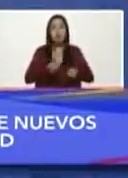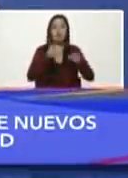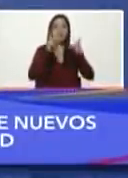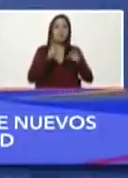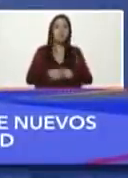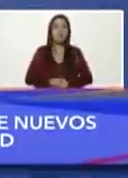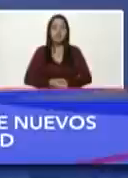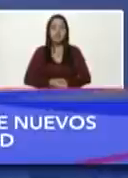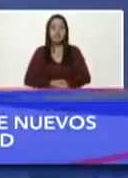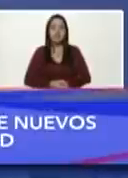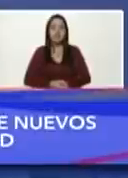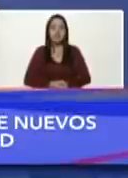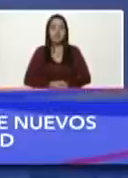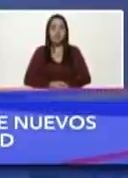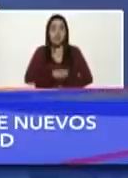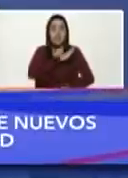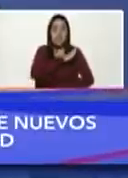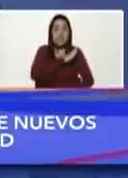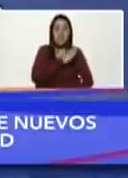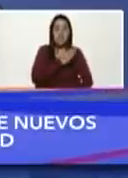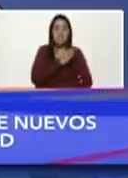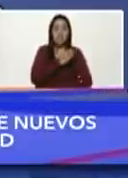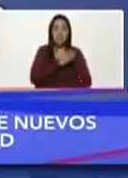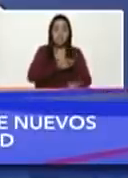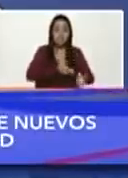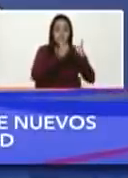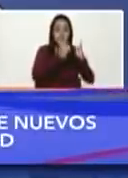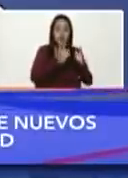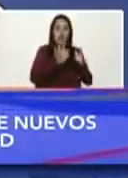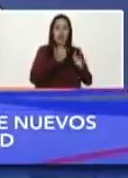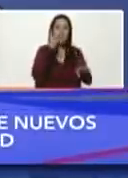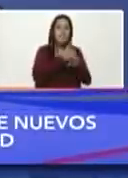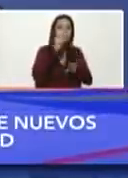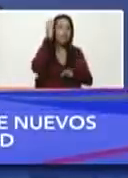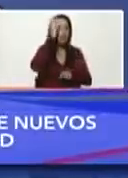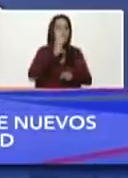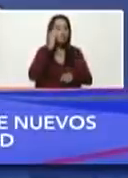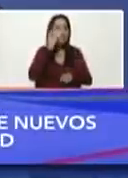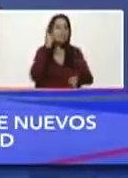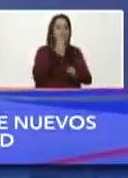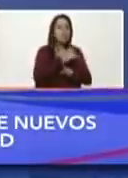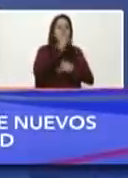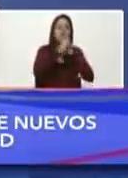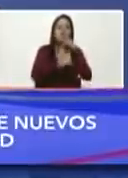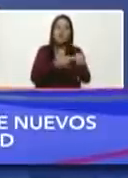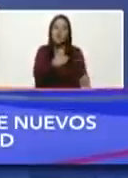derecho hay que crear conciencia para que lo valore y debe estar bien informado de lo que ha